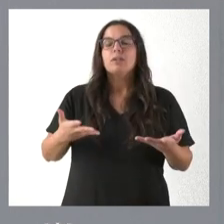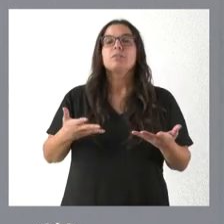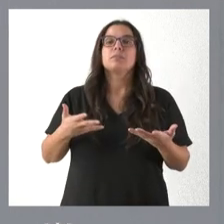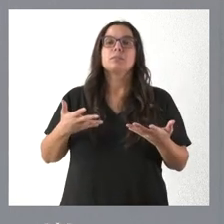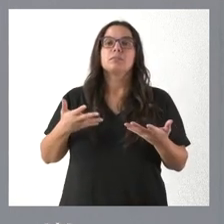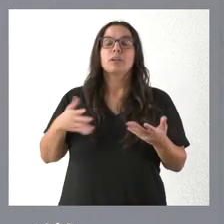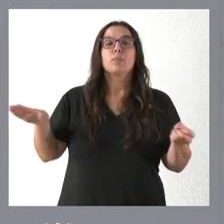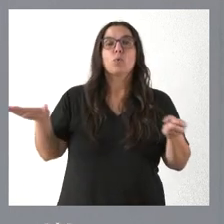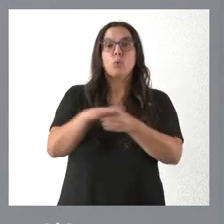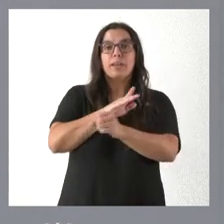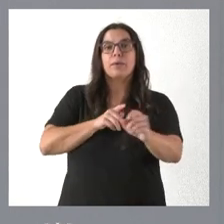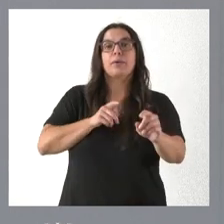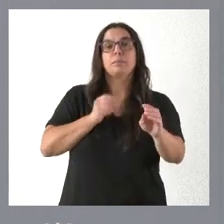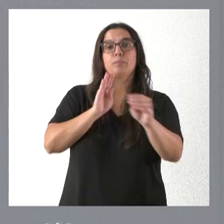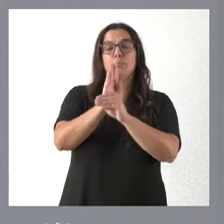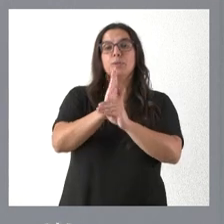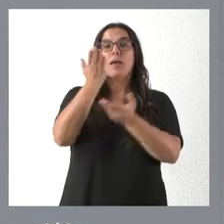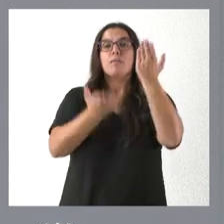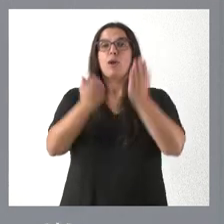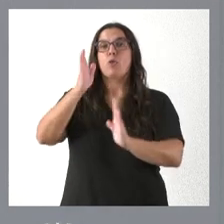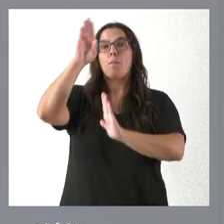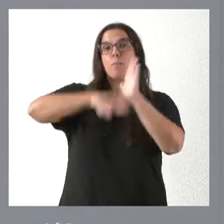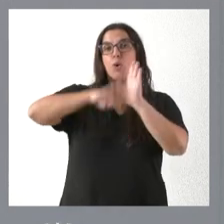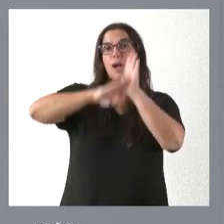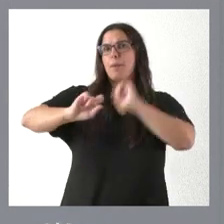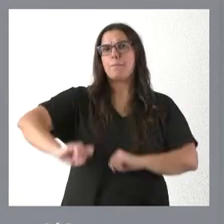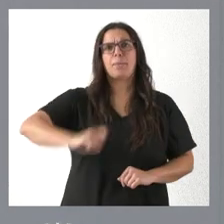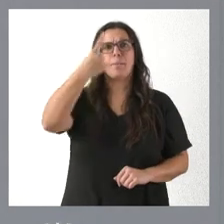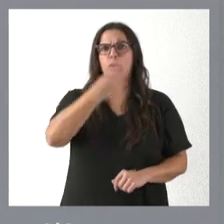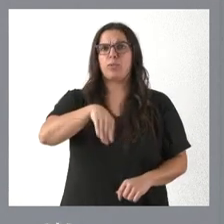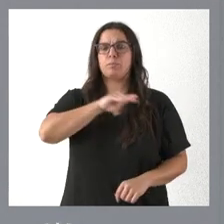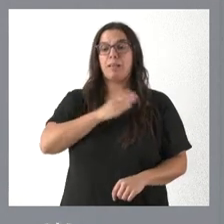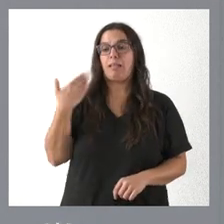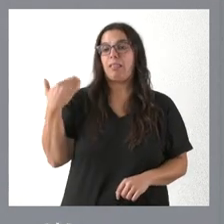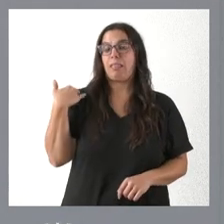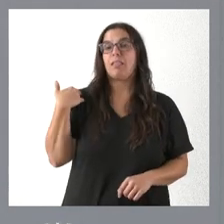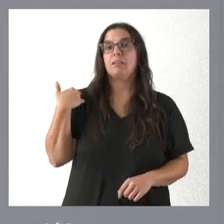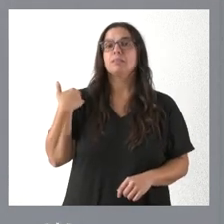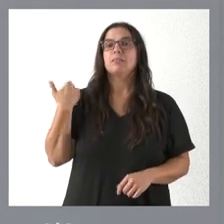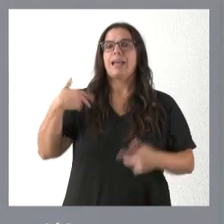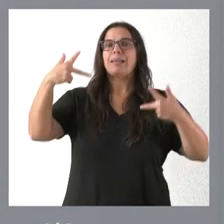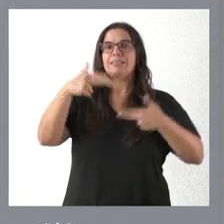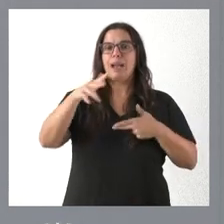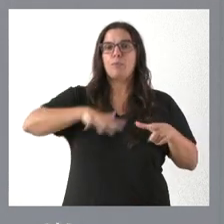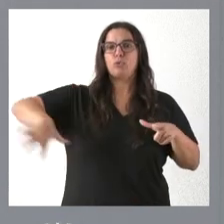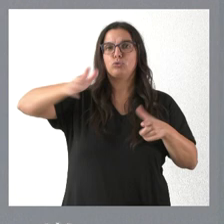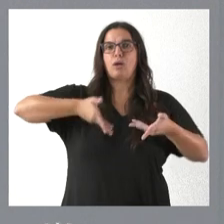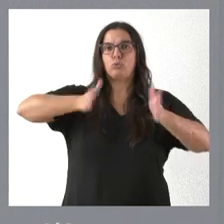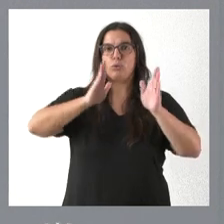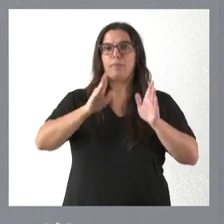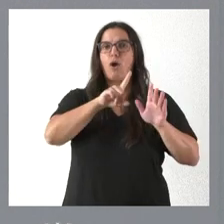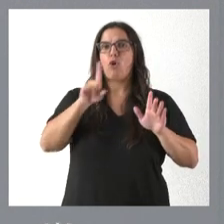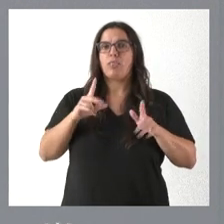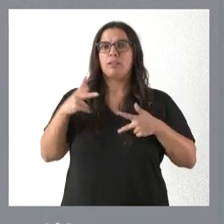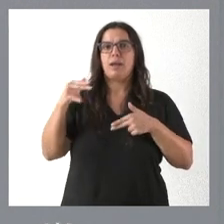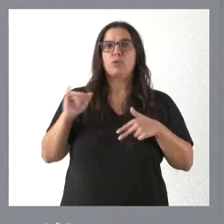financiación de la evaluación de un programa pionero en el conjunto de España que se puso en práctica ya en 11 tramos de la red autonómica de carreteras